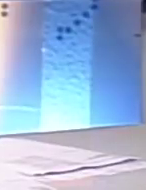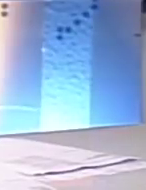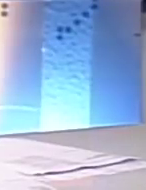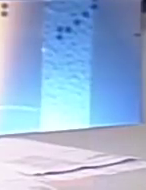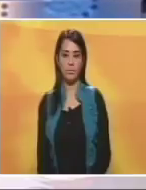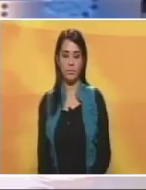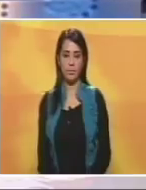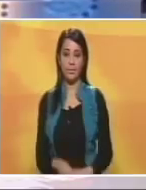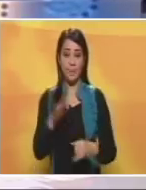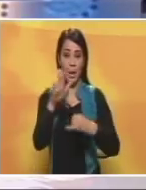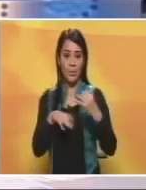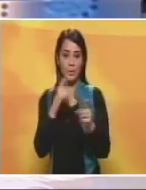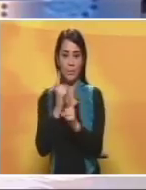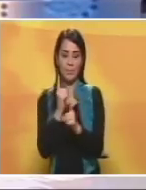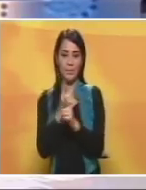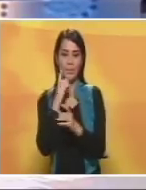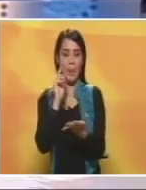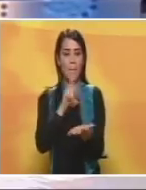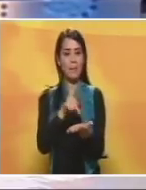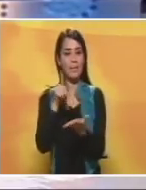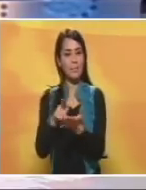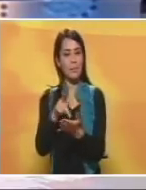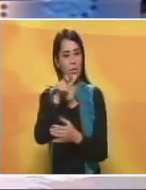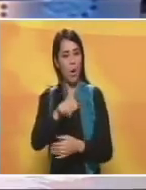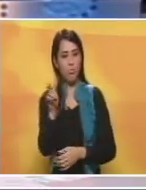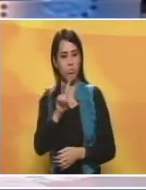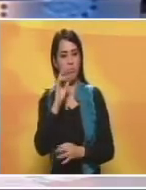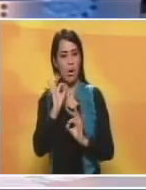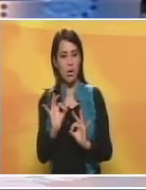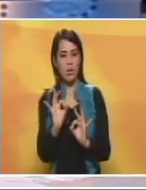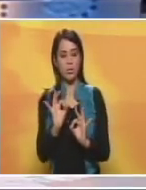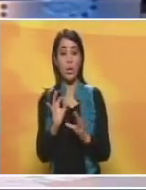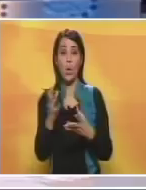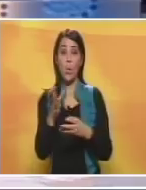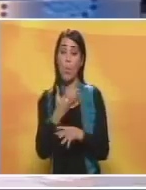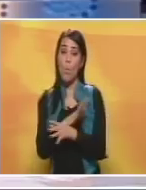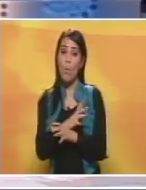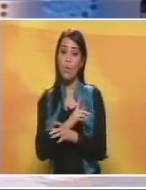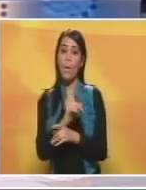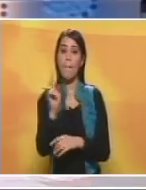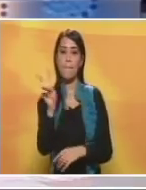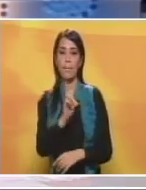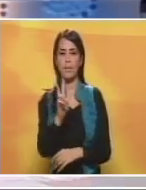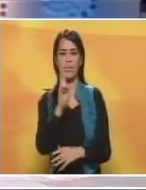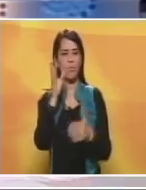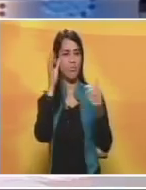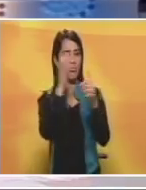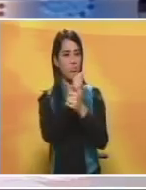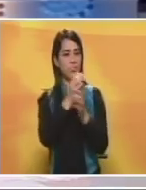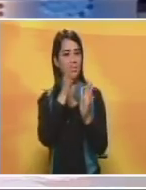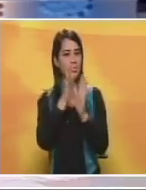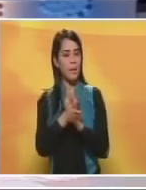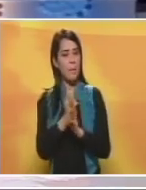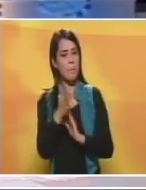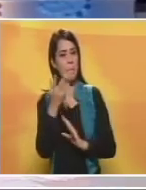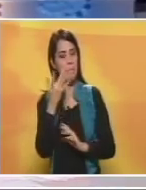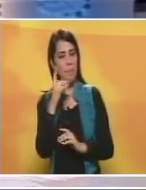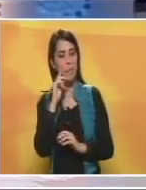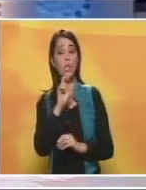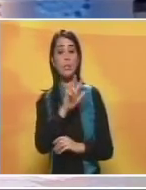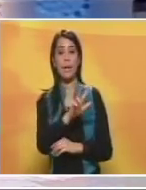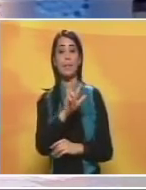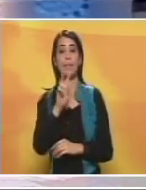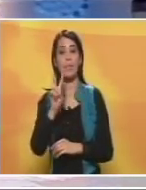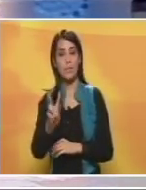En la última jornada con participación criolla en los Juegos Centroamericanos y del Caribe, Venezuela busca alcanzar al menos las 32